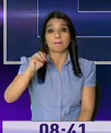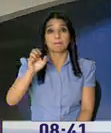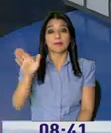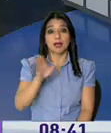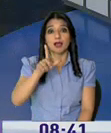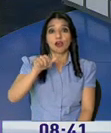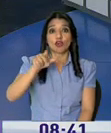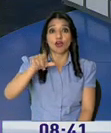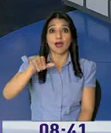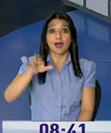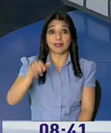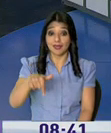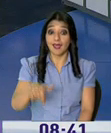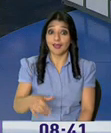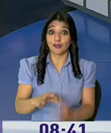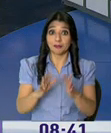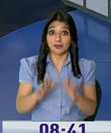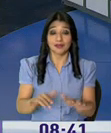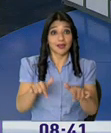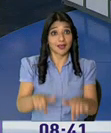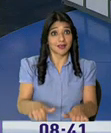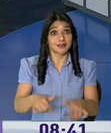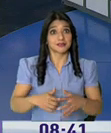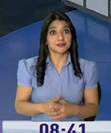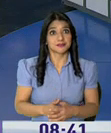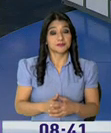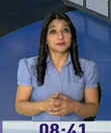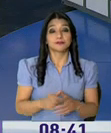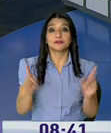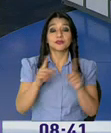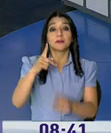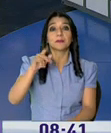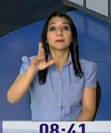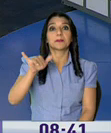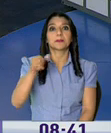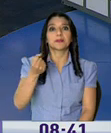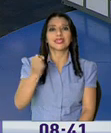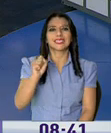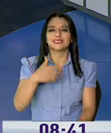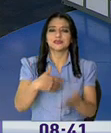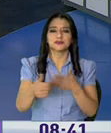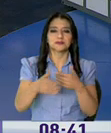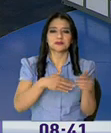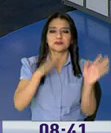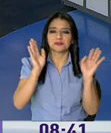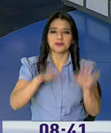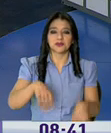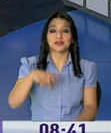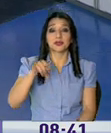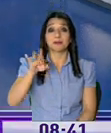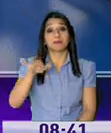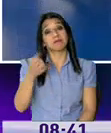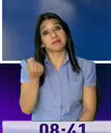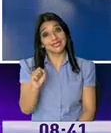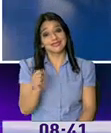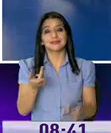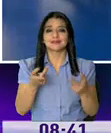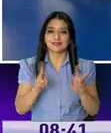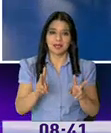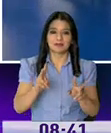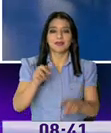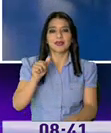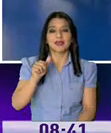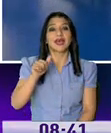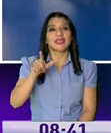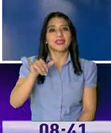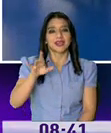Adriana Rojas está ahí, así que vamos a Priscila Cadena, está ahí. No importa, la Priscila querida está ahí, así que le vamos a dar la bienvenida para que